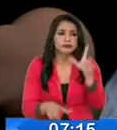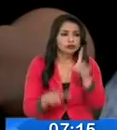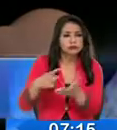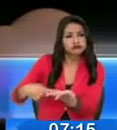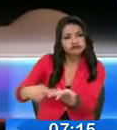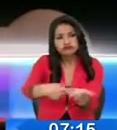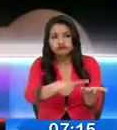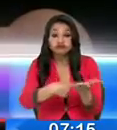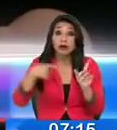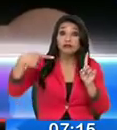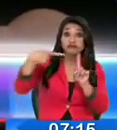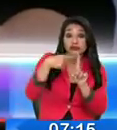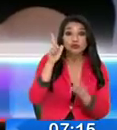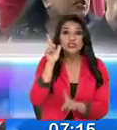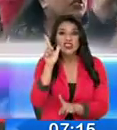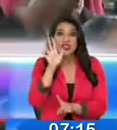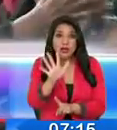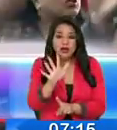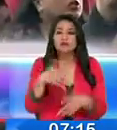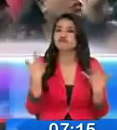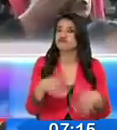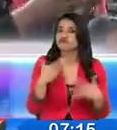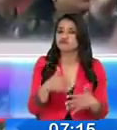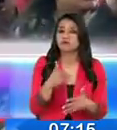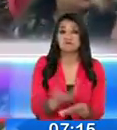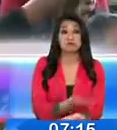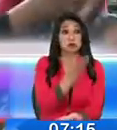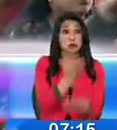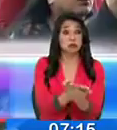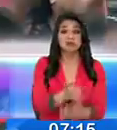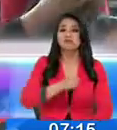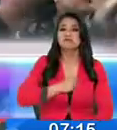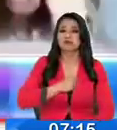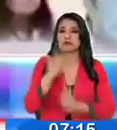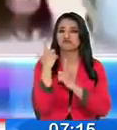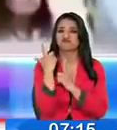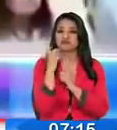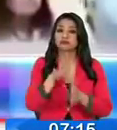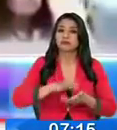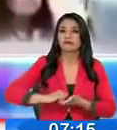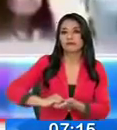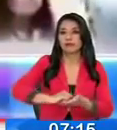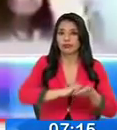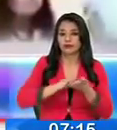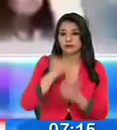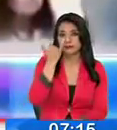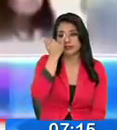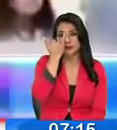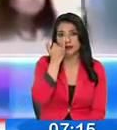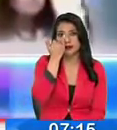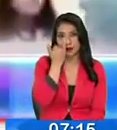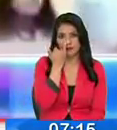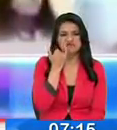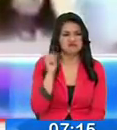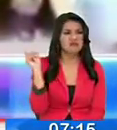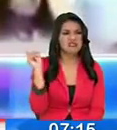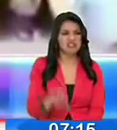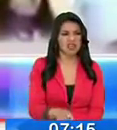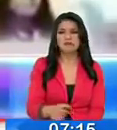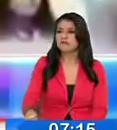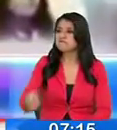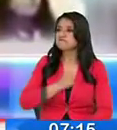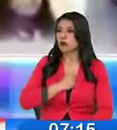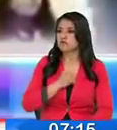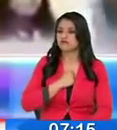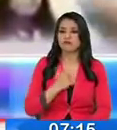Jaime Vargas planteó la necesidad que la CONAIE cuente con su propio ejército. Tenemos que hacer nuestro propio ejército.